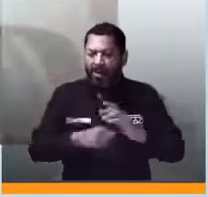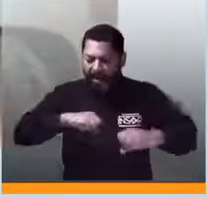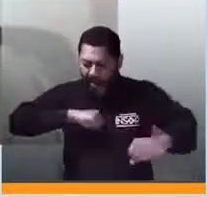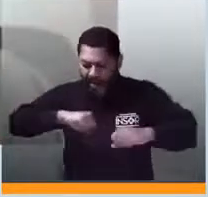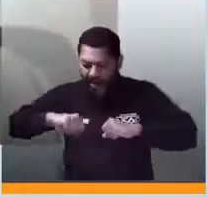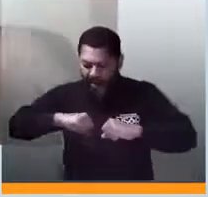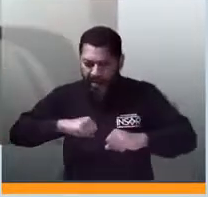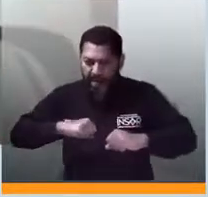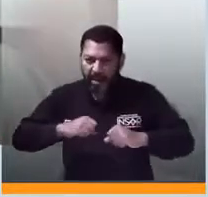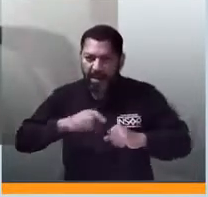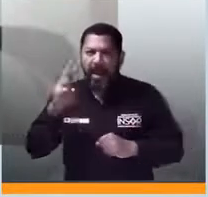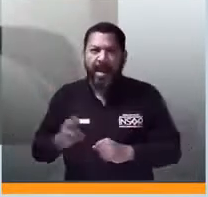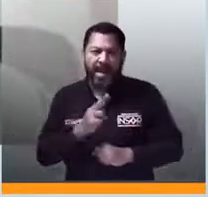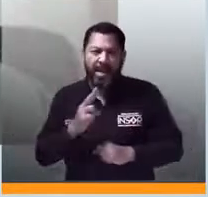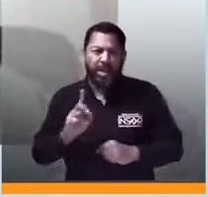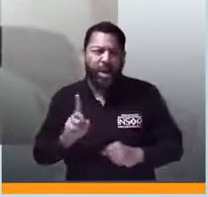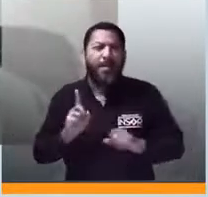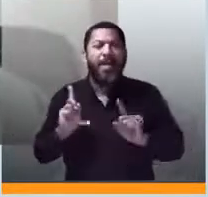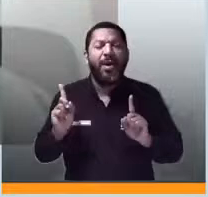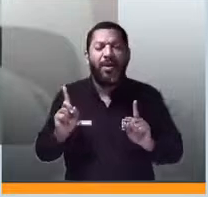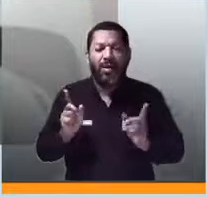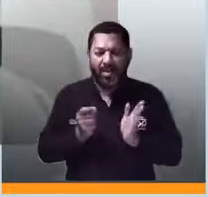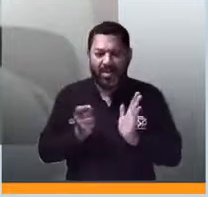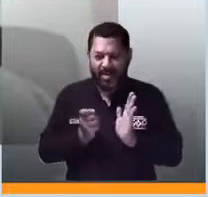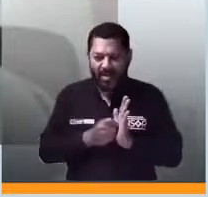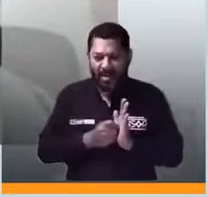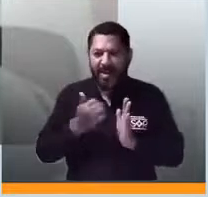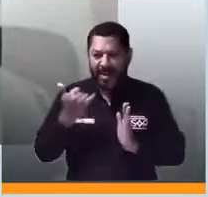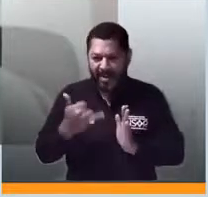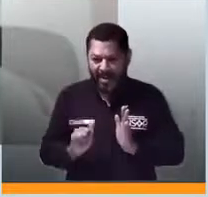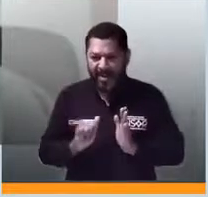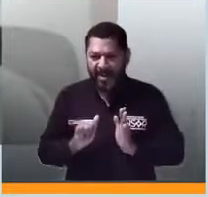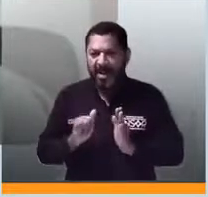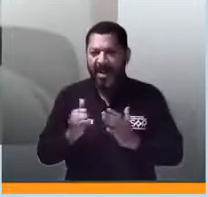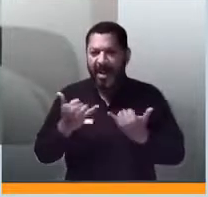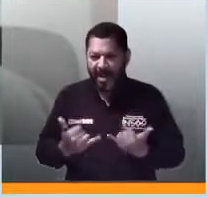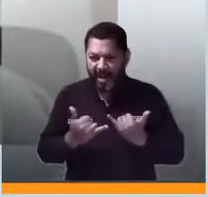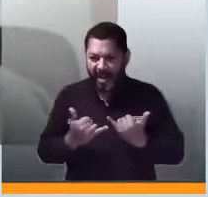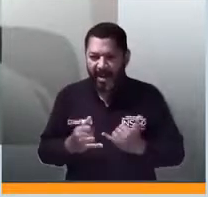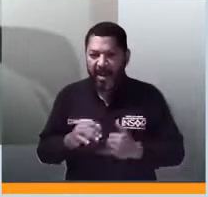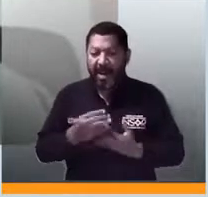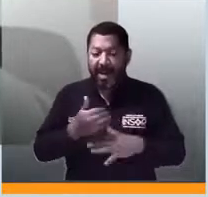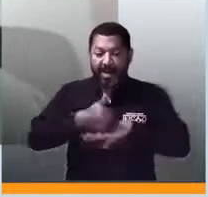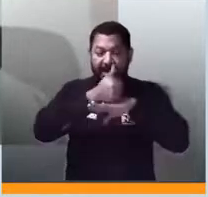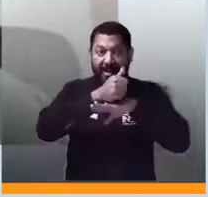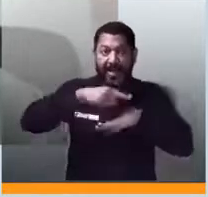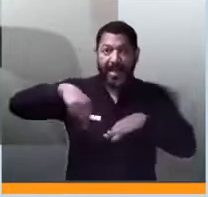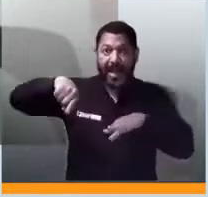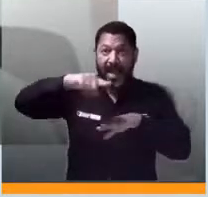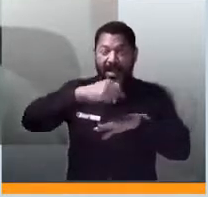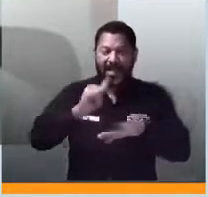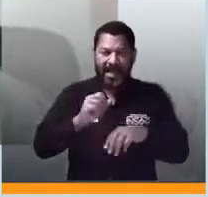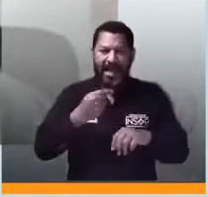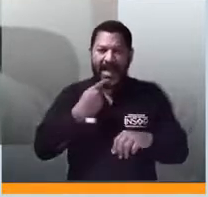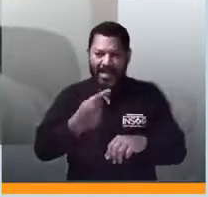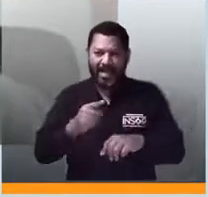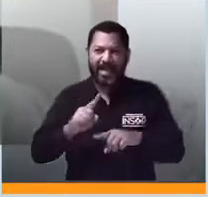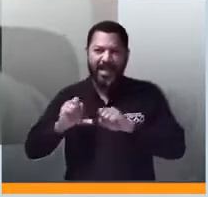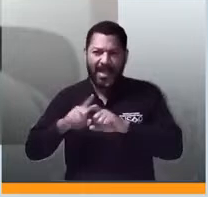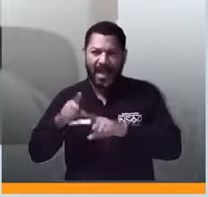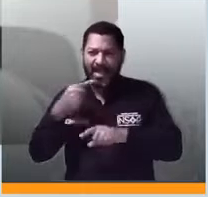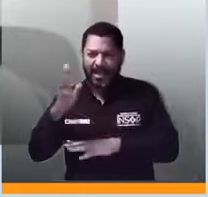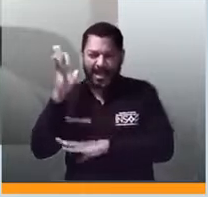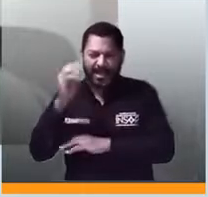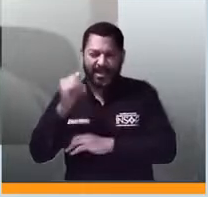que no voy a repetir, es parte de lo que precisamente nuestros colegas rectores han dicho. Pero yo quisiera, como tercer